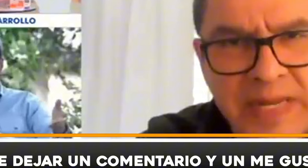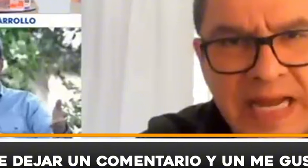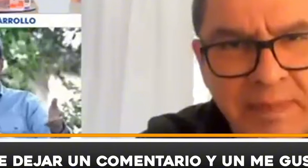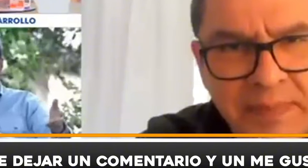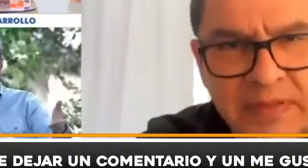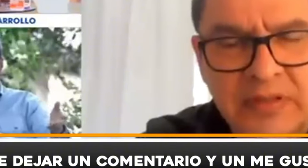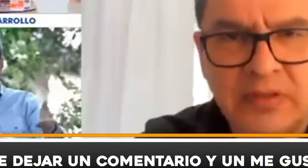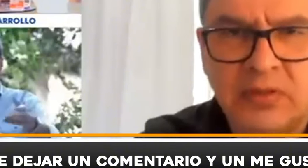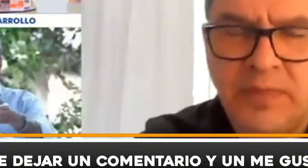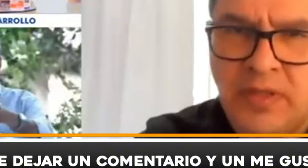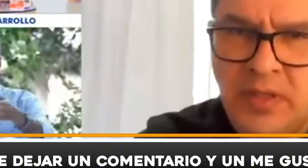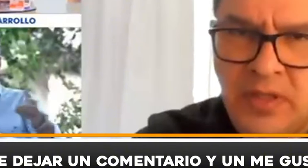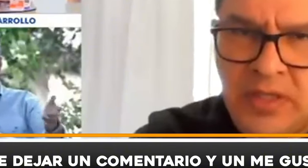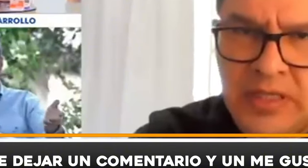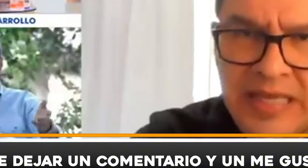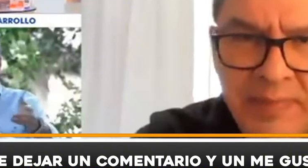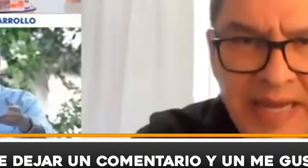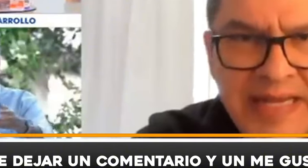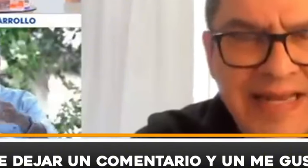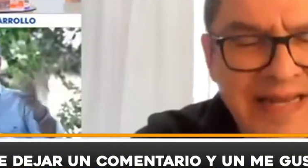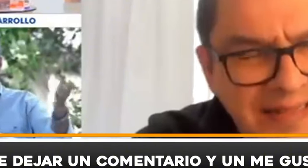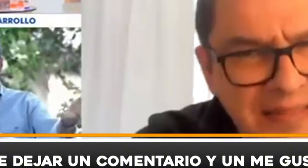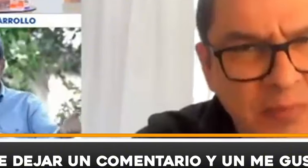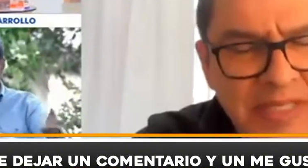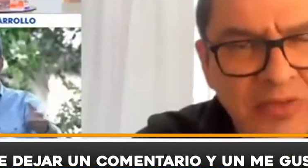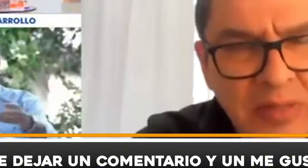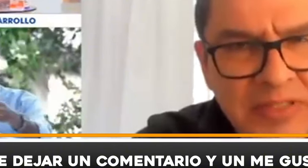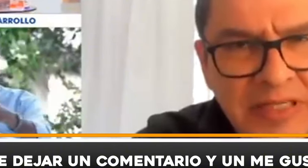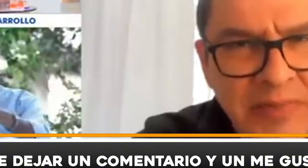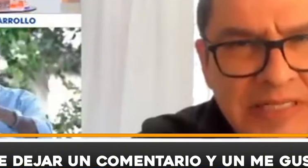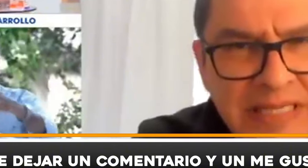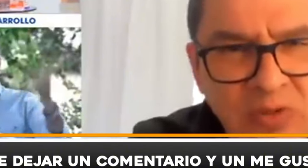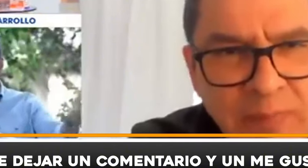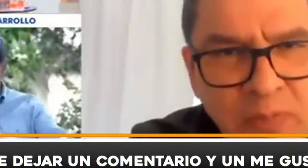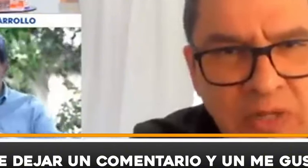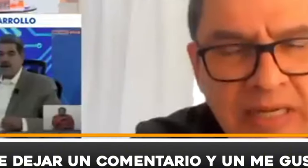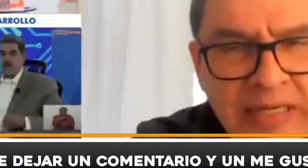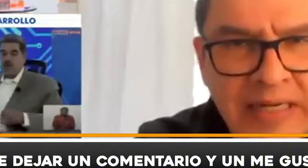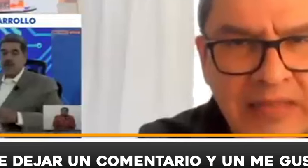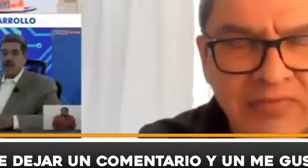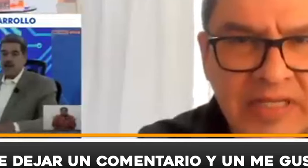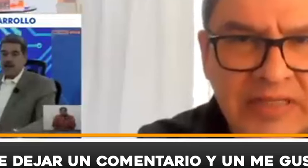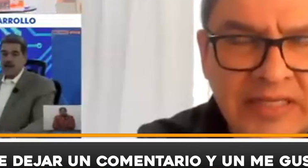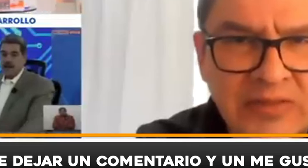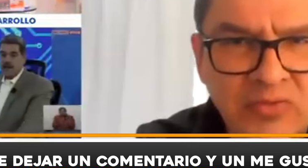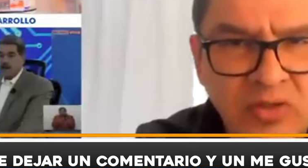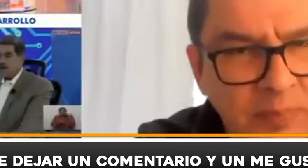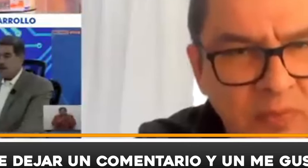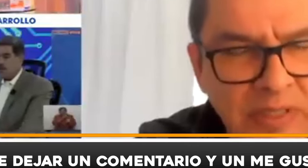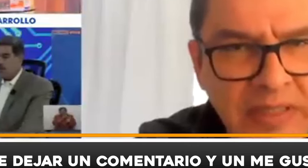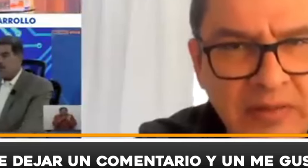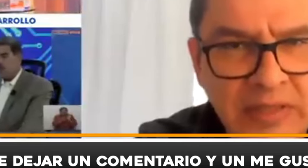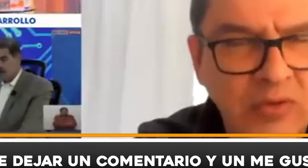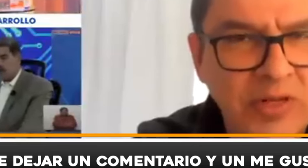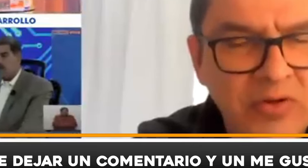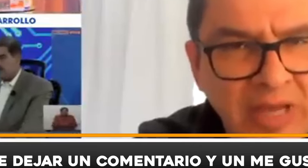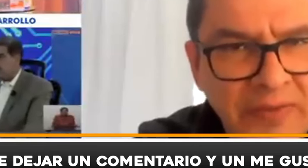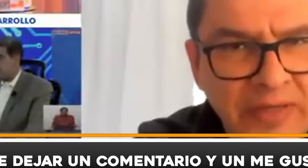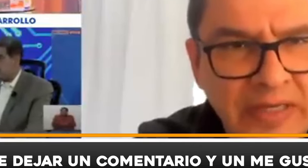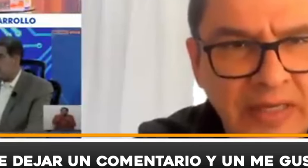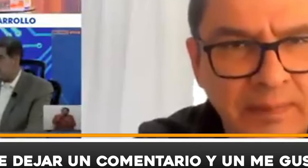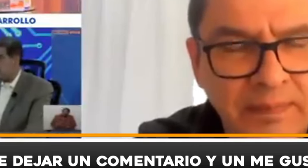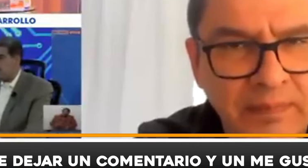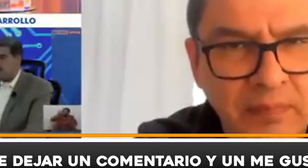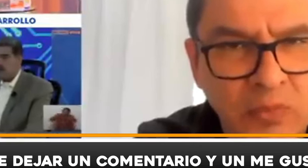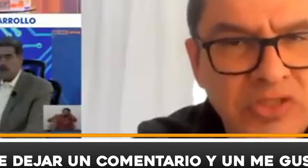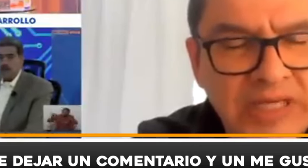aplicación BenApp, ¿no? Y además, en este momento, lamentablemente, hay una purga en las diferentes instituciones públicas. El gobierno sabe